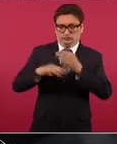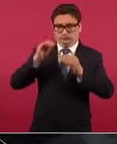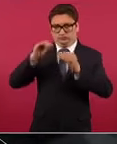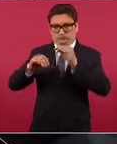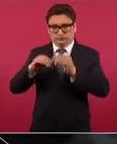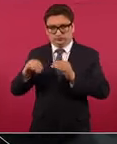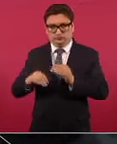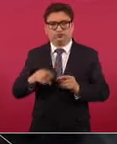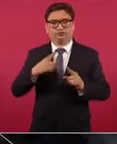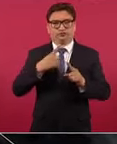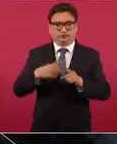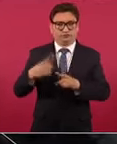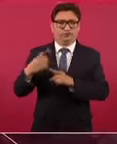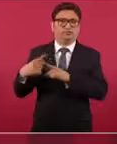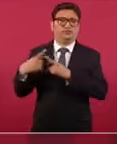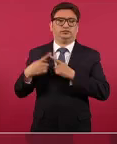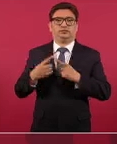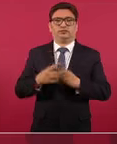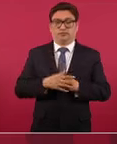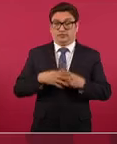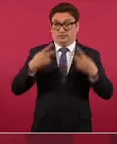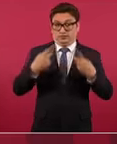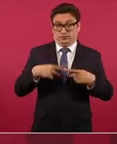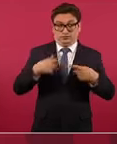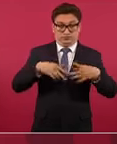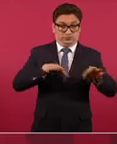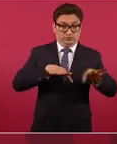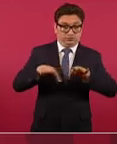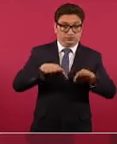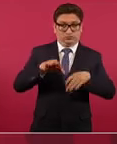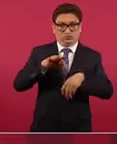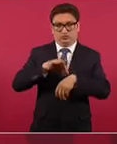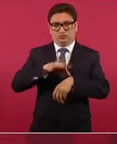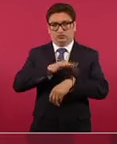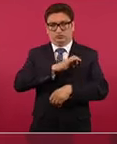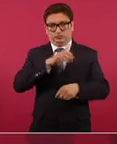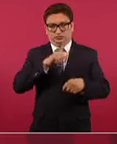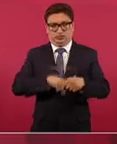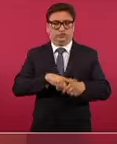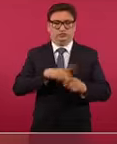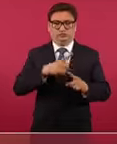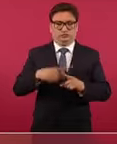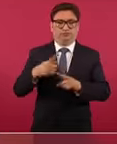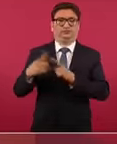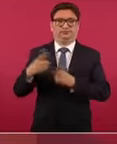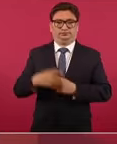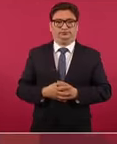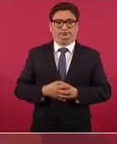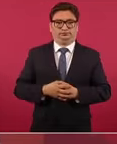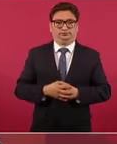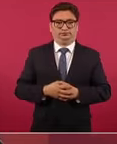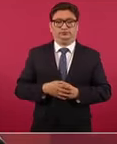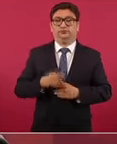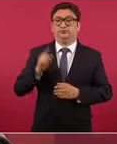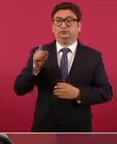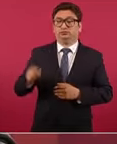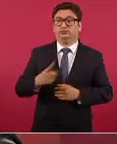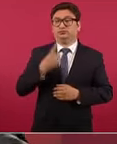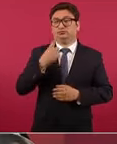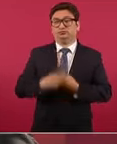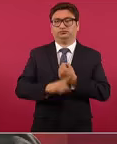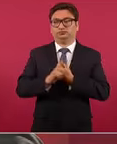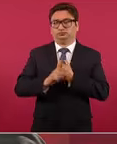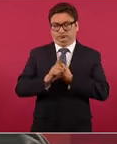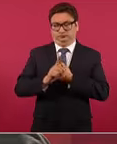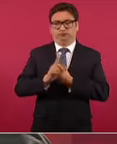se tengan todos los especialistas vamos a tener el problema ya